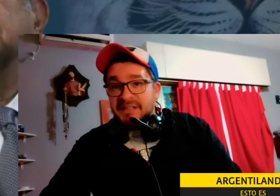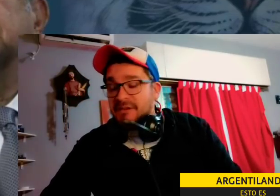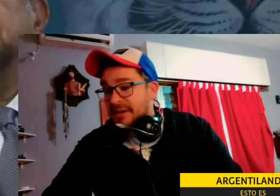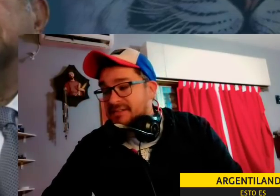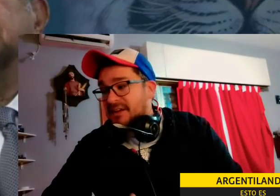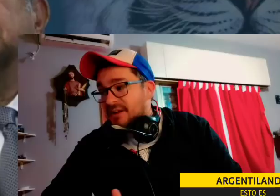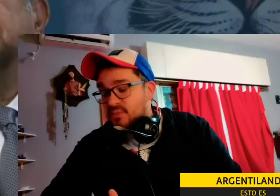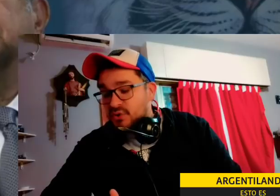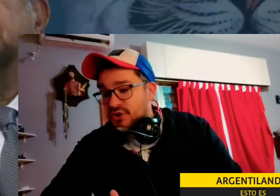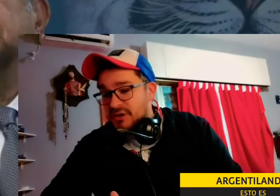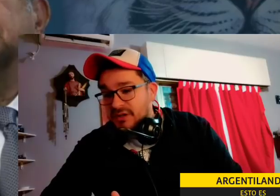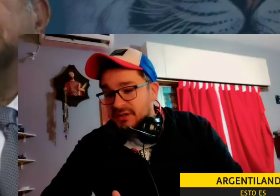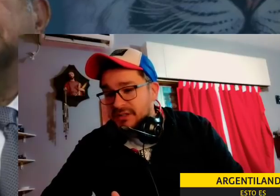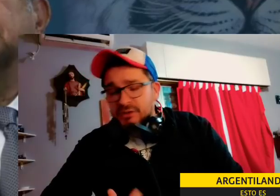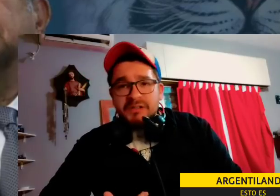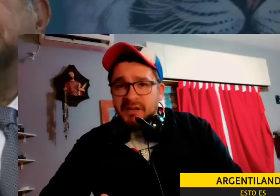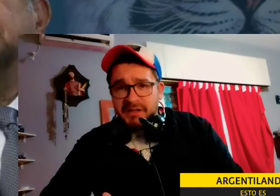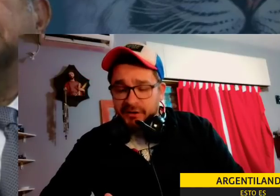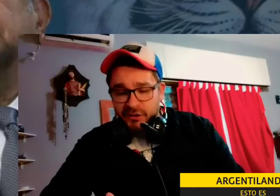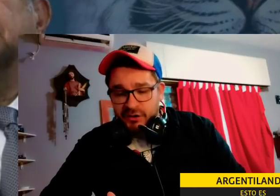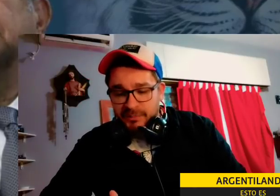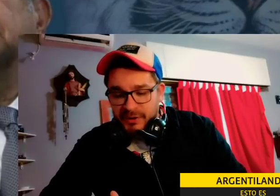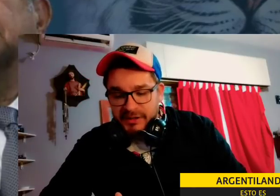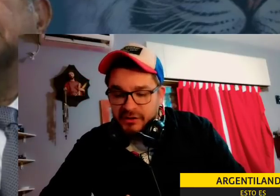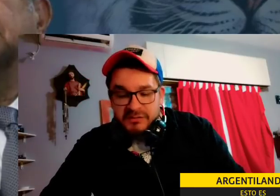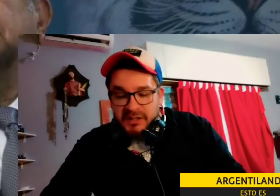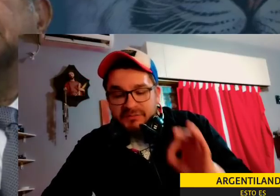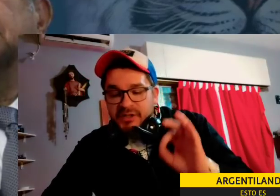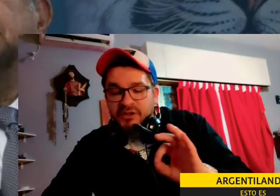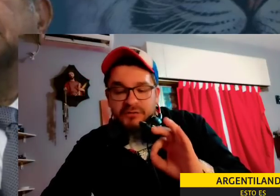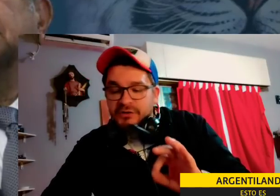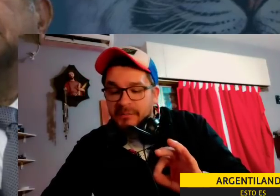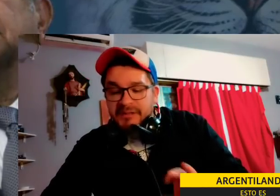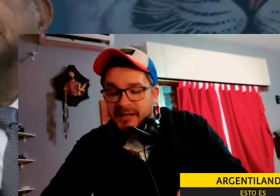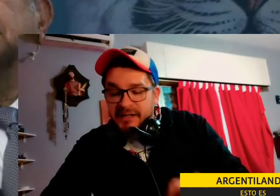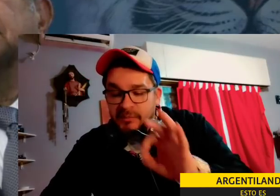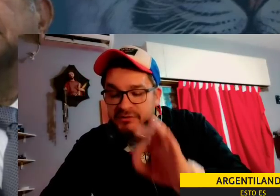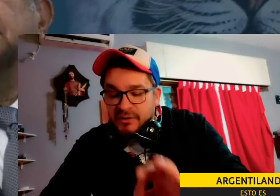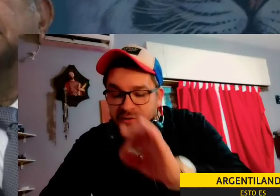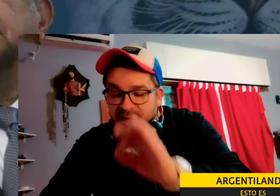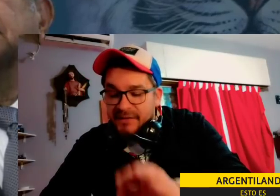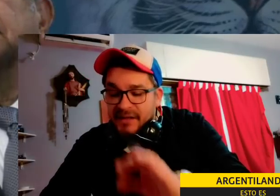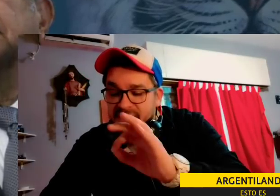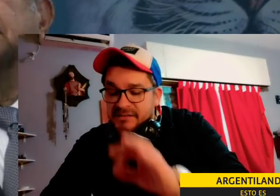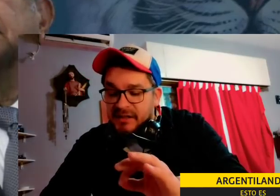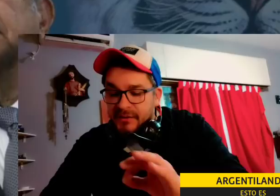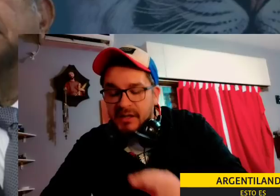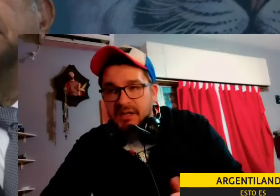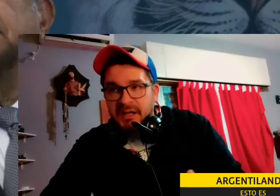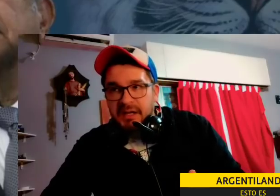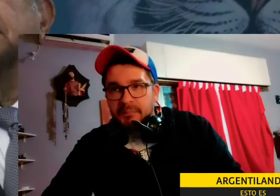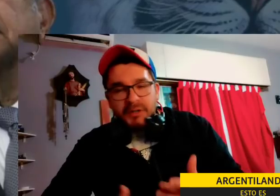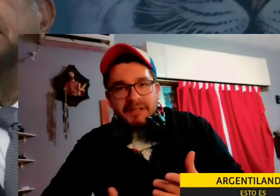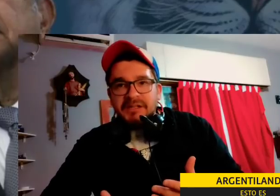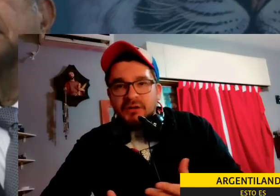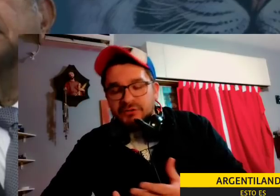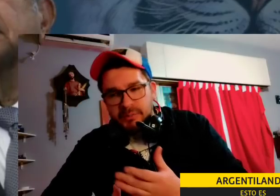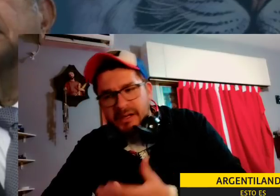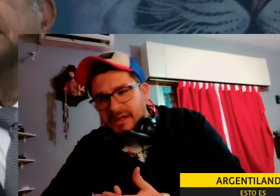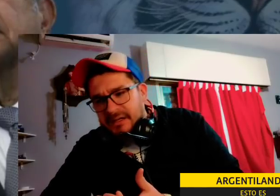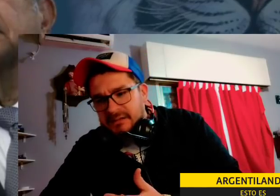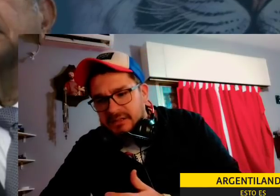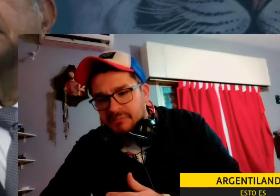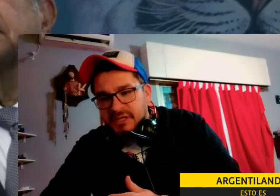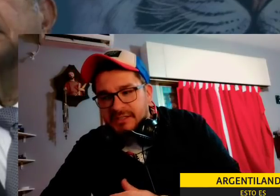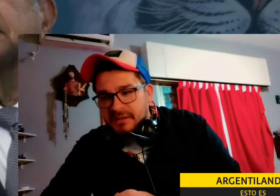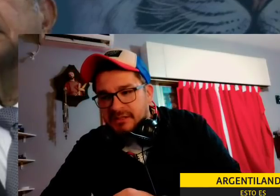mejor presidente, a mi parecer, del mundo. Y no exagero, loco, porque son tres cosas fundamentales. Comisión Federal de Electricidad. ¿Por qué te digo